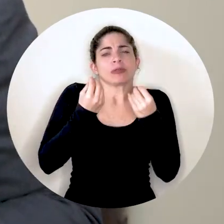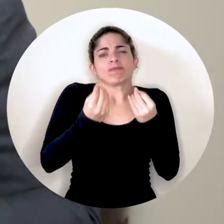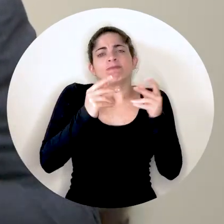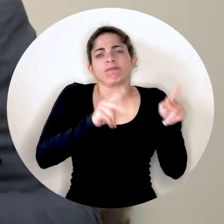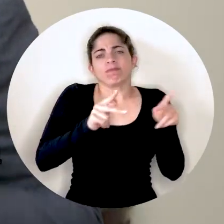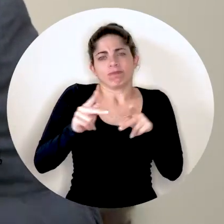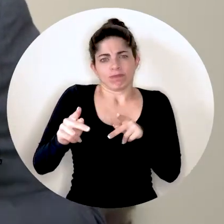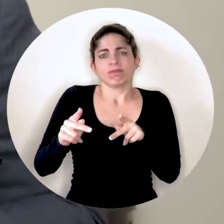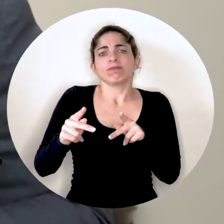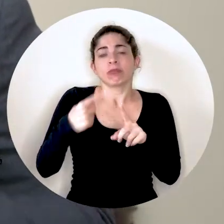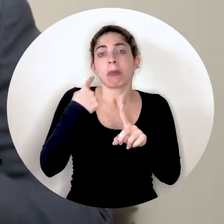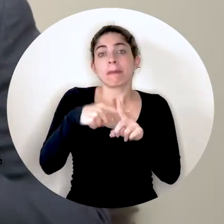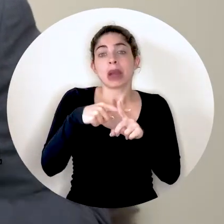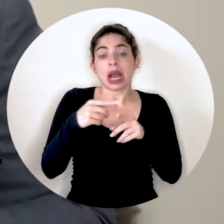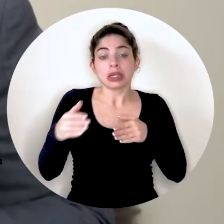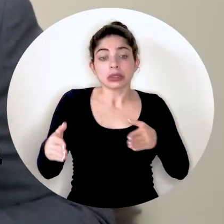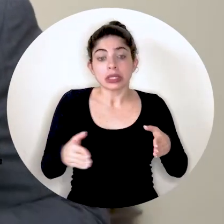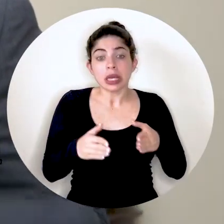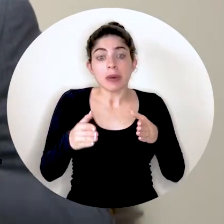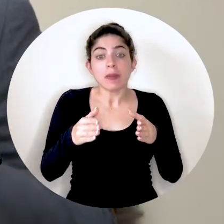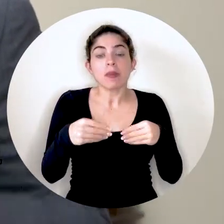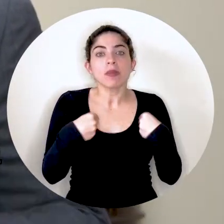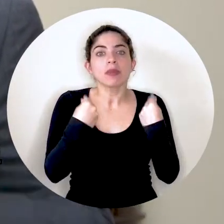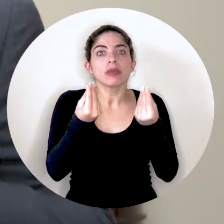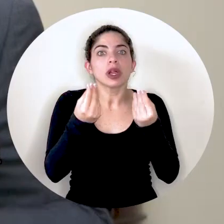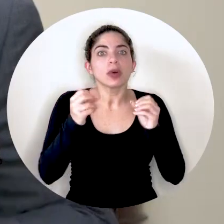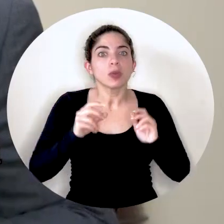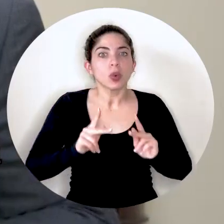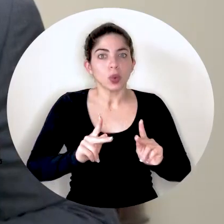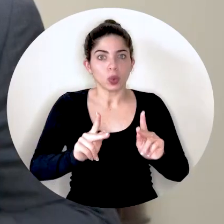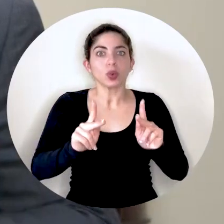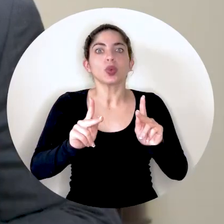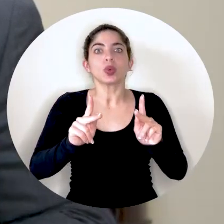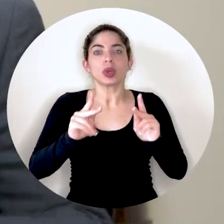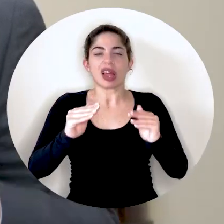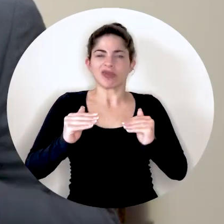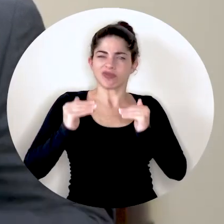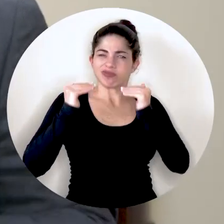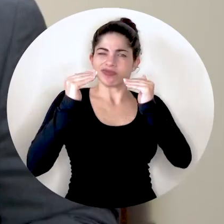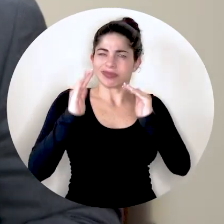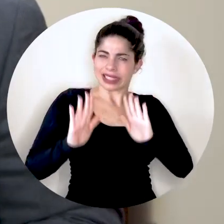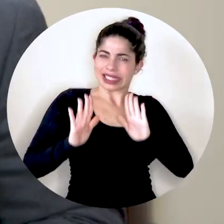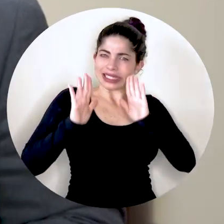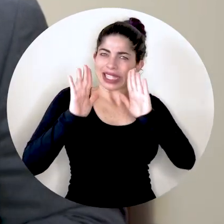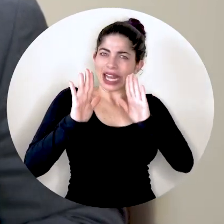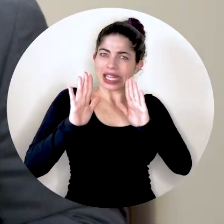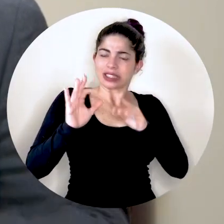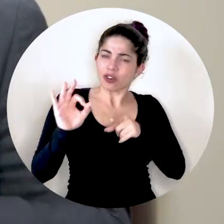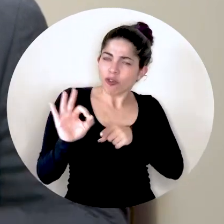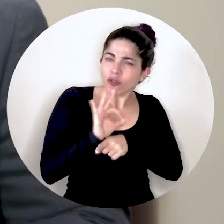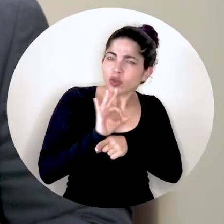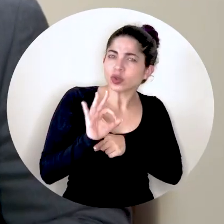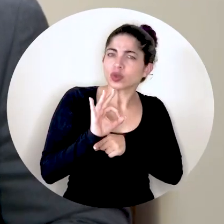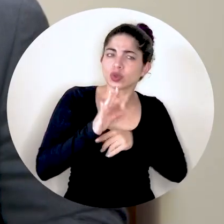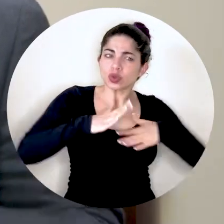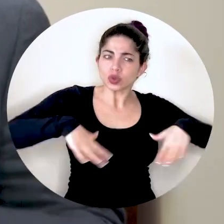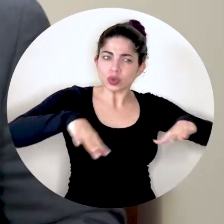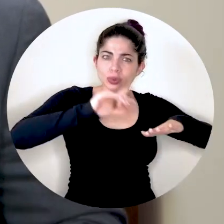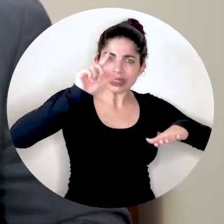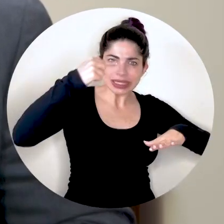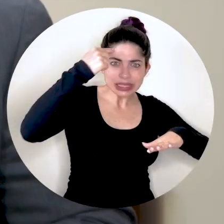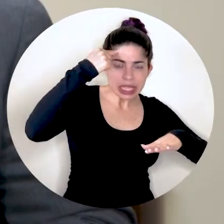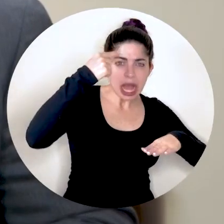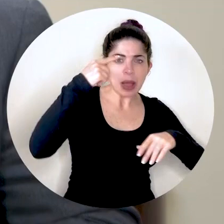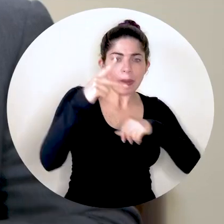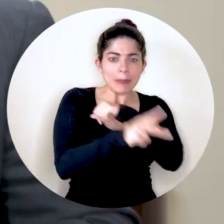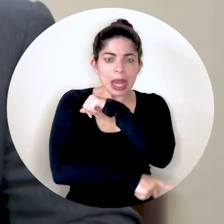personas, pero es además una ruta que nos permitirá llegar a la excelencia del funcionamiento del